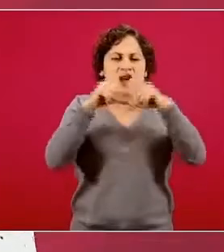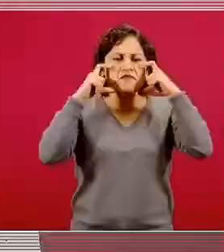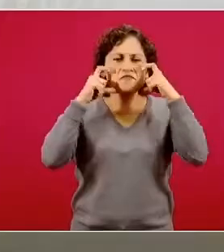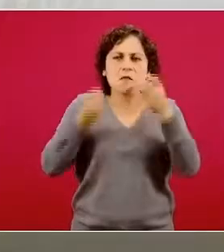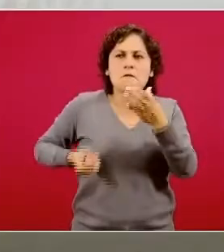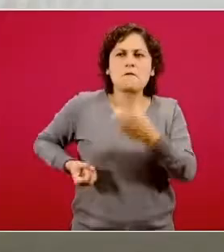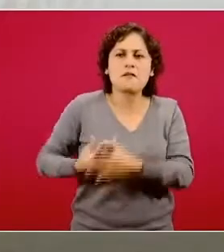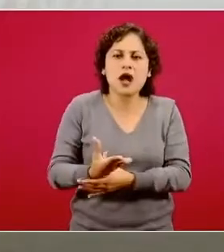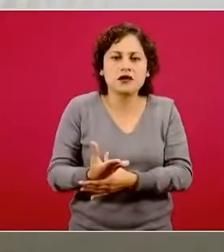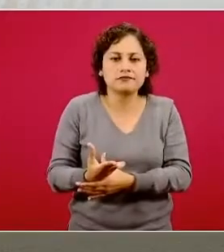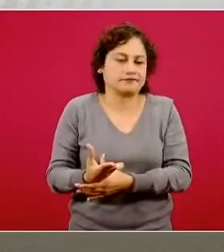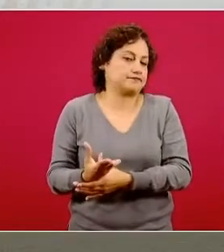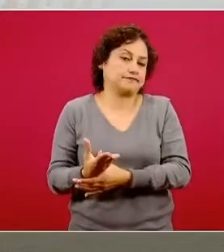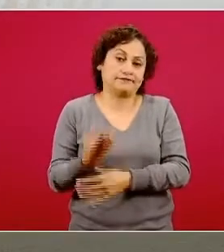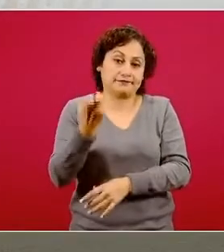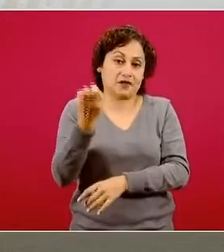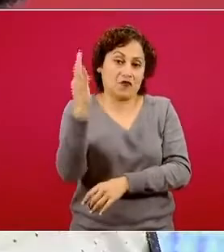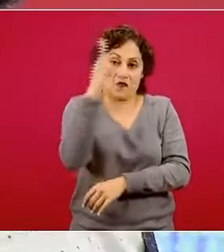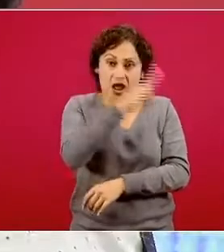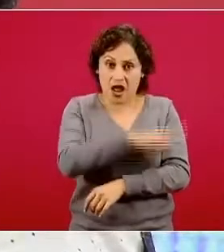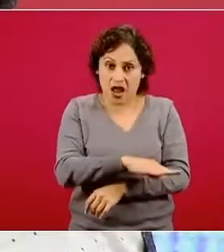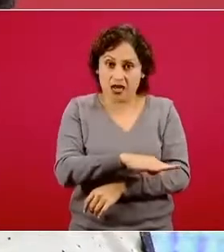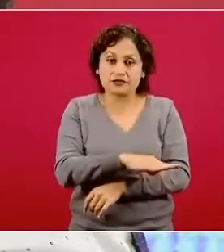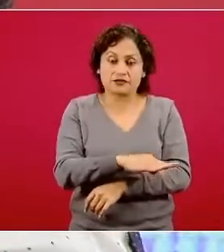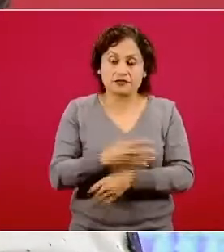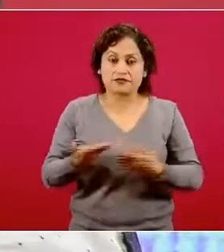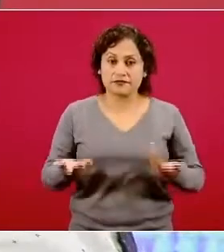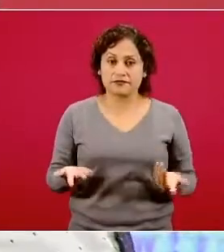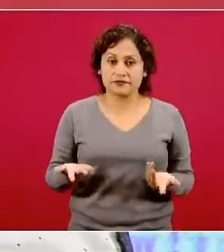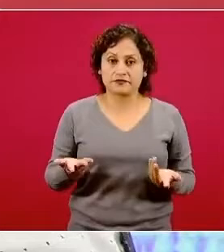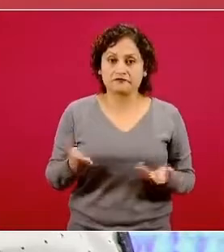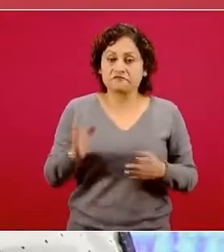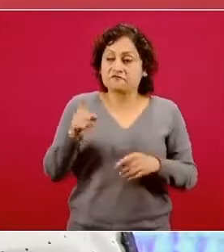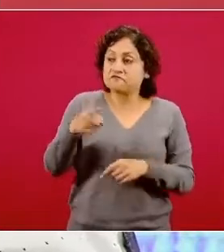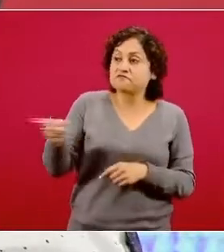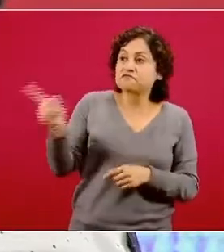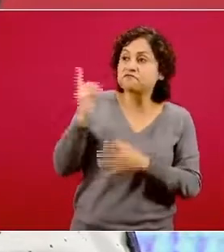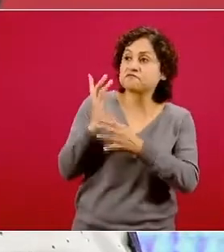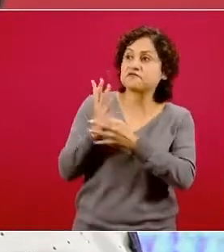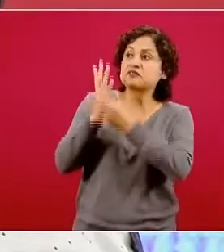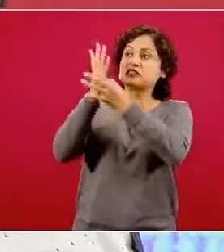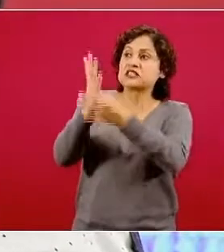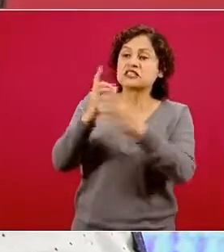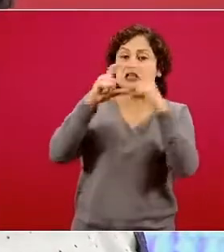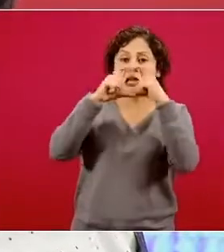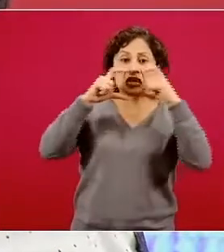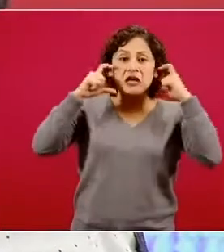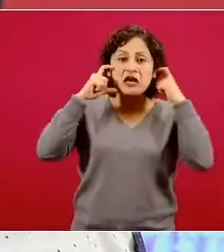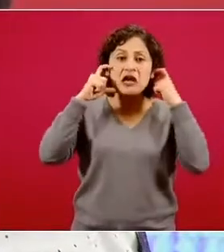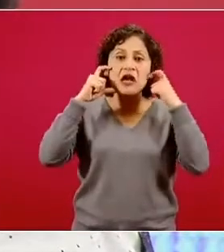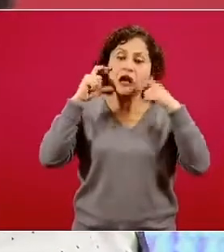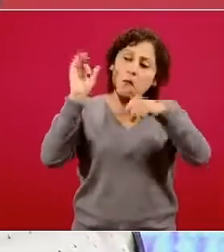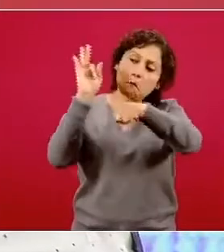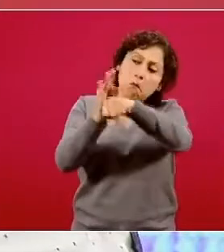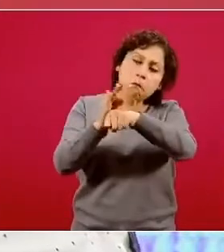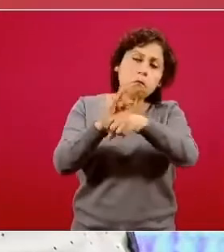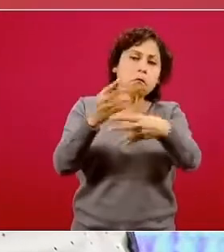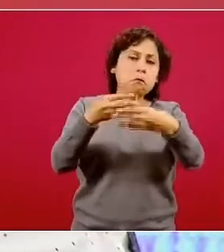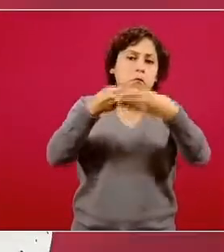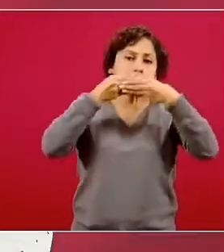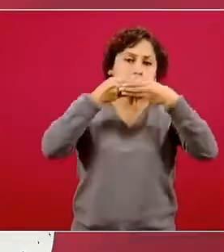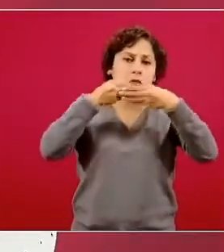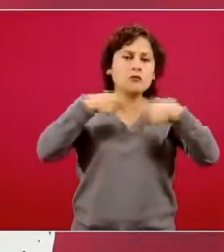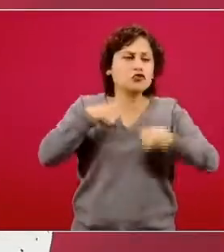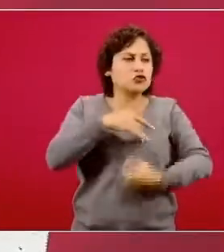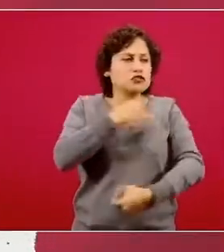yo me siento seguro con el cubrebocas y dicen que el cubrebocas va a parar mi saliva con el virus, entonces no hay problema,